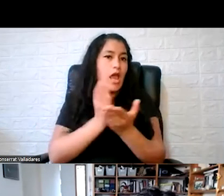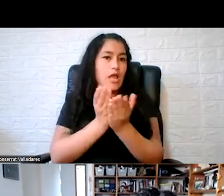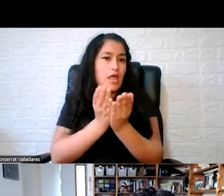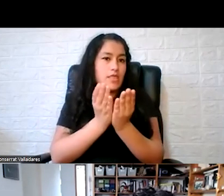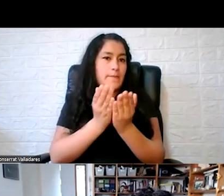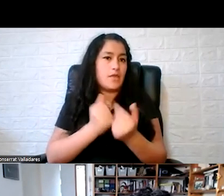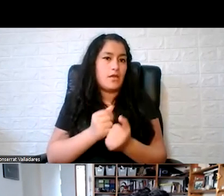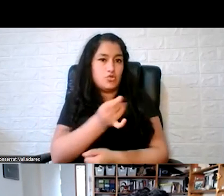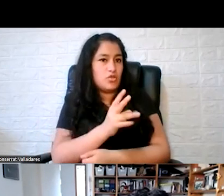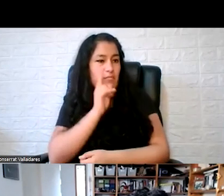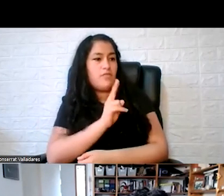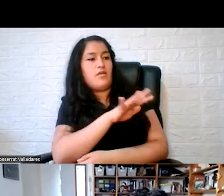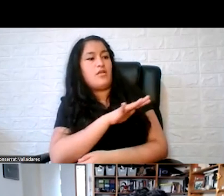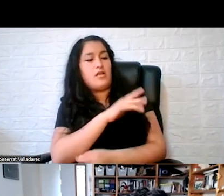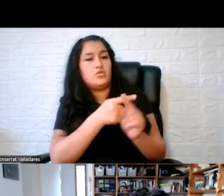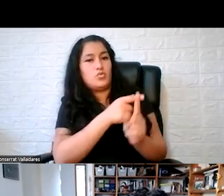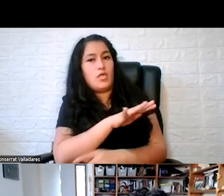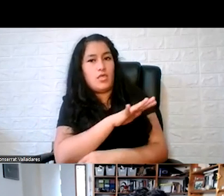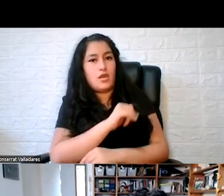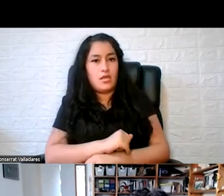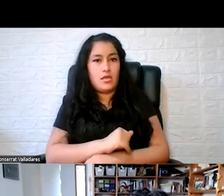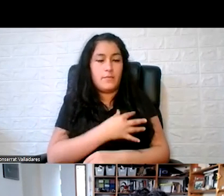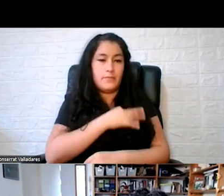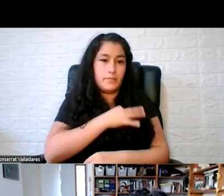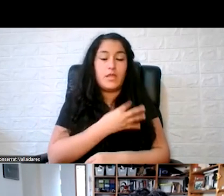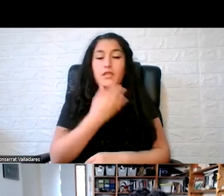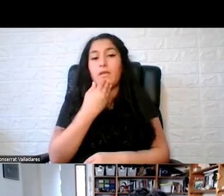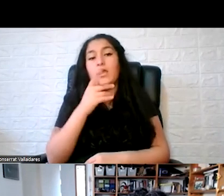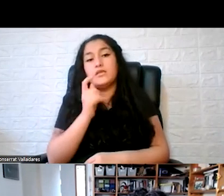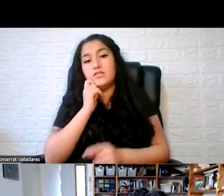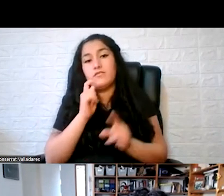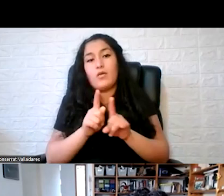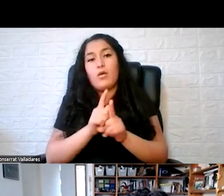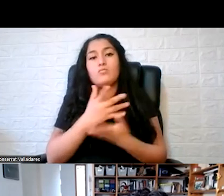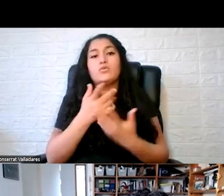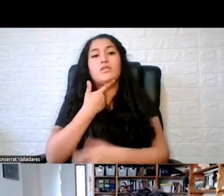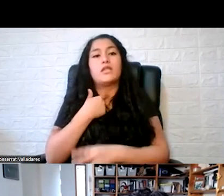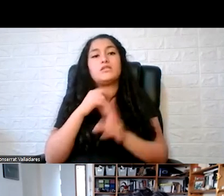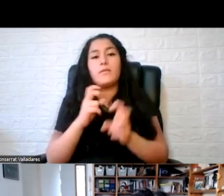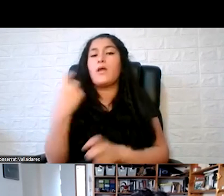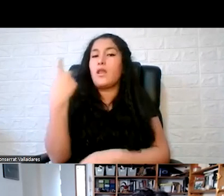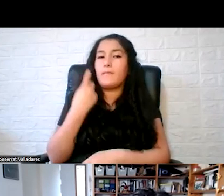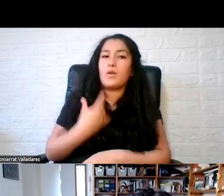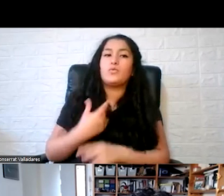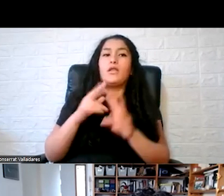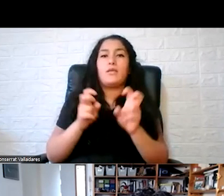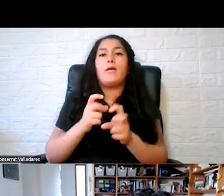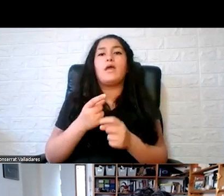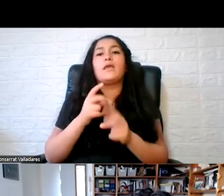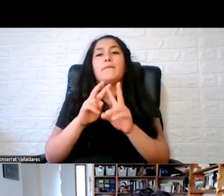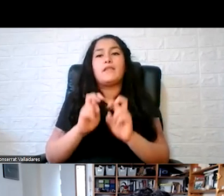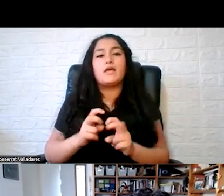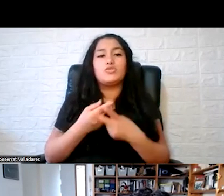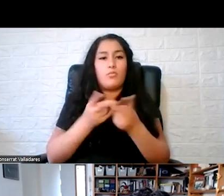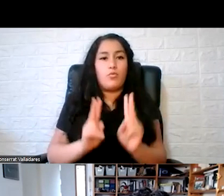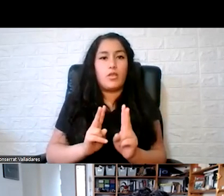que mira a la ciudadanía. Y por tanto allí viene también lo interesante que me parece la pregunta sobre la investigación pública.